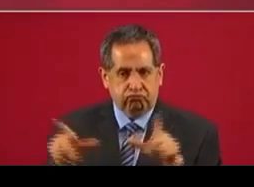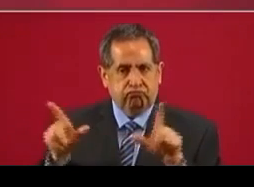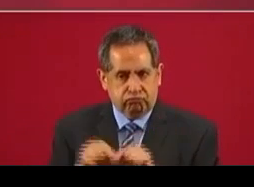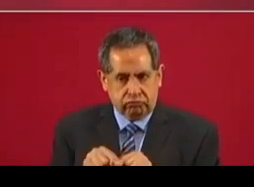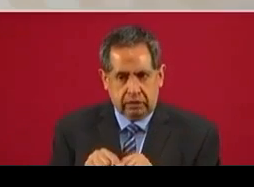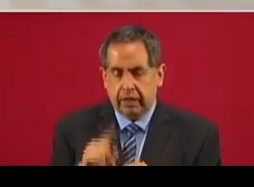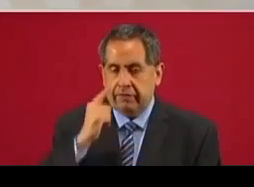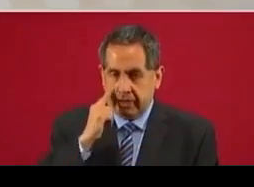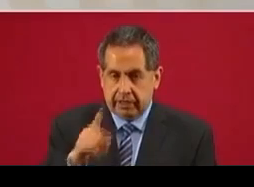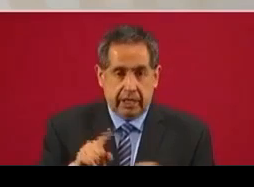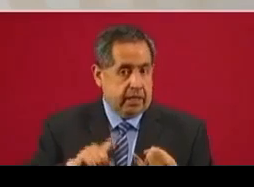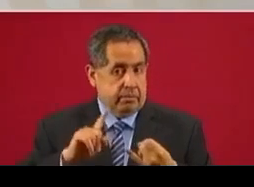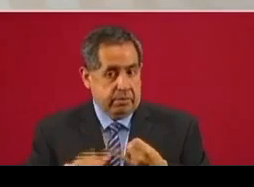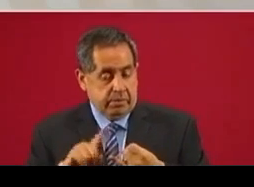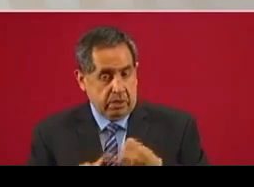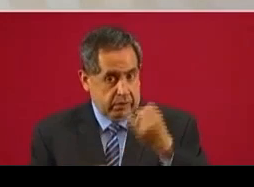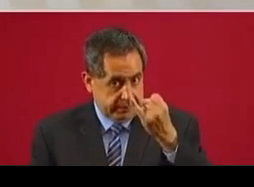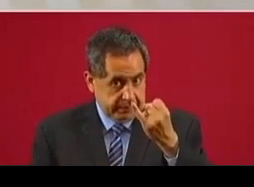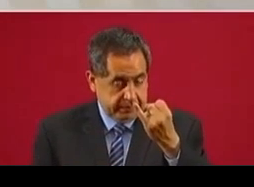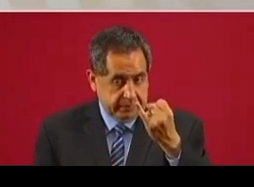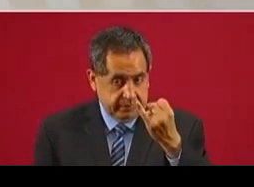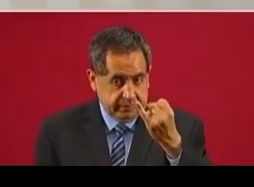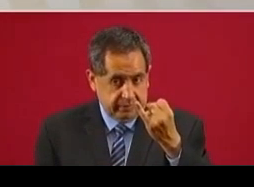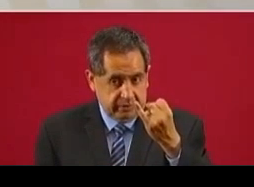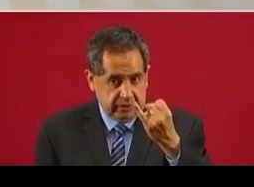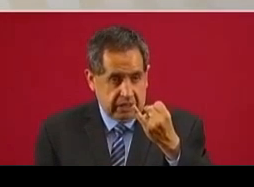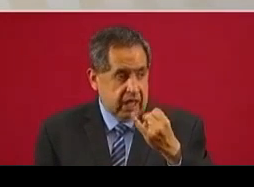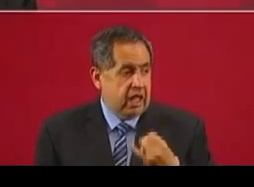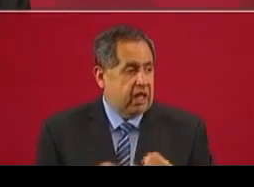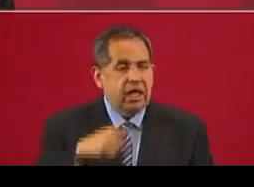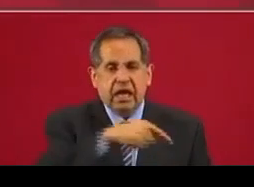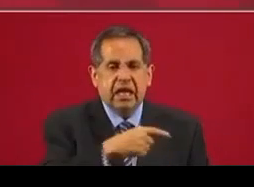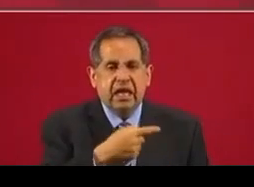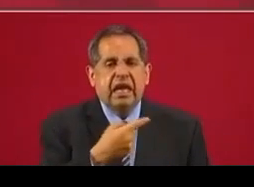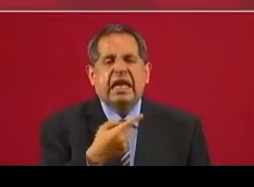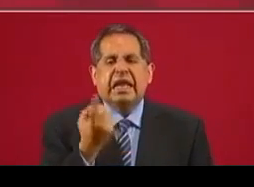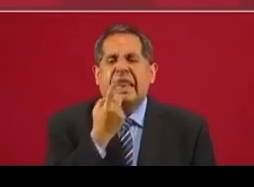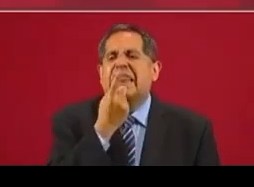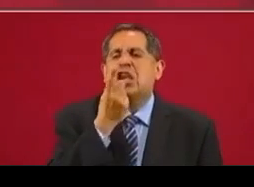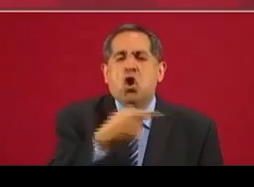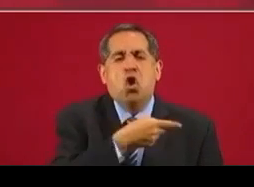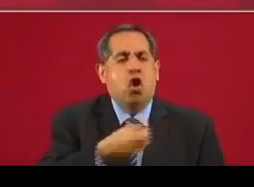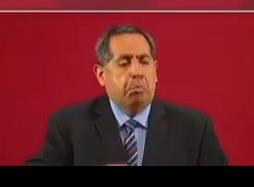primero que se conozca toda la verdad